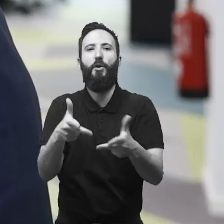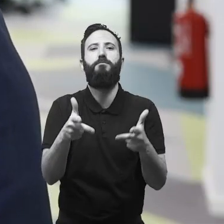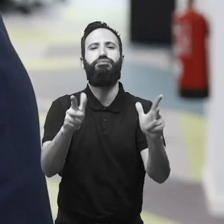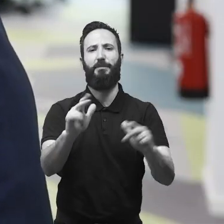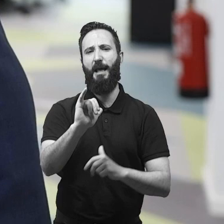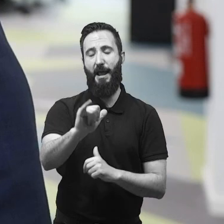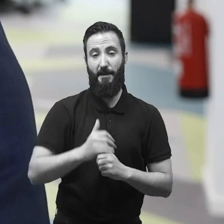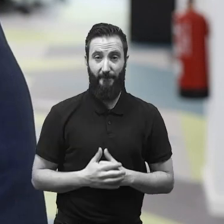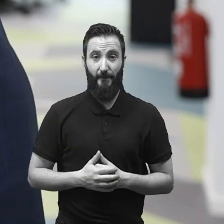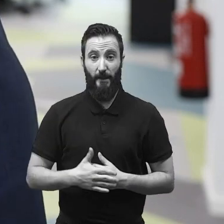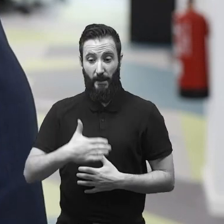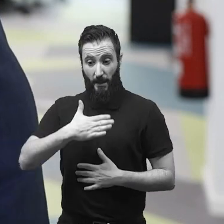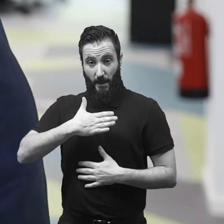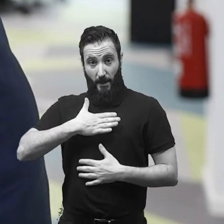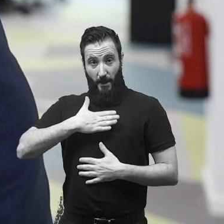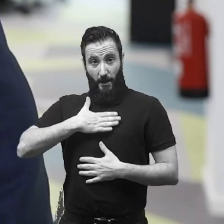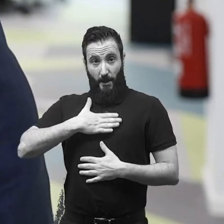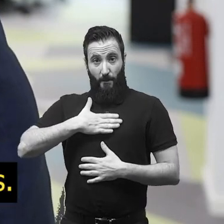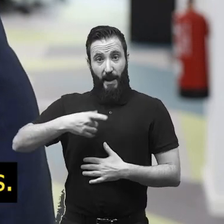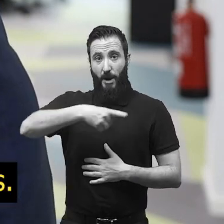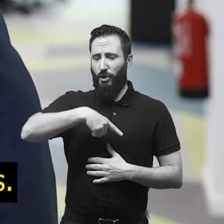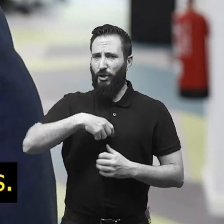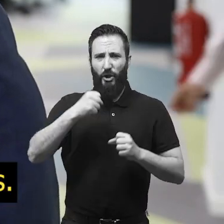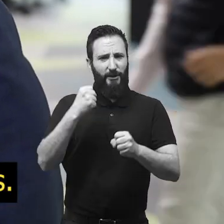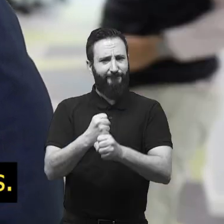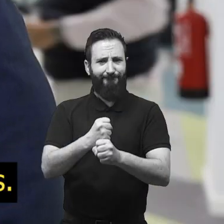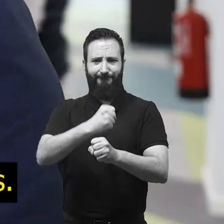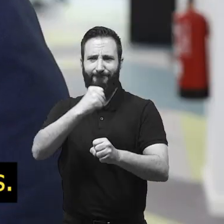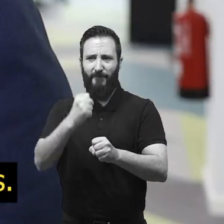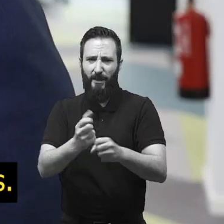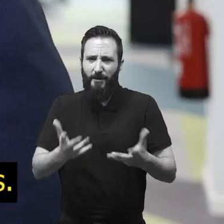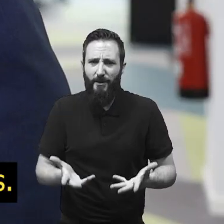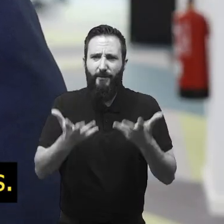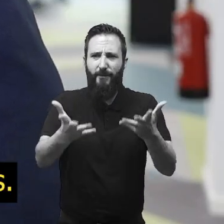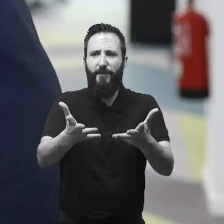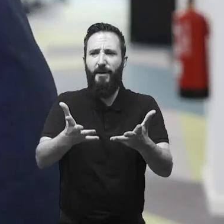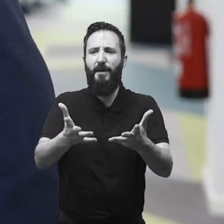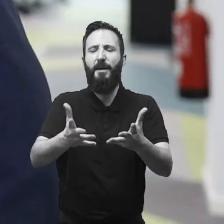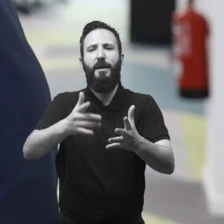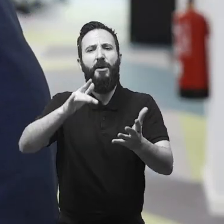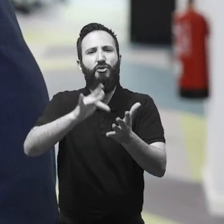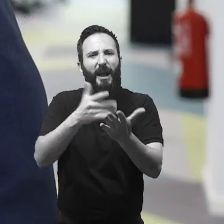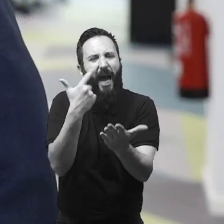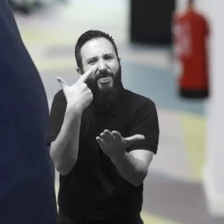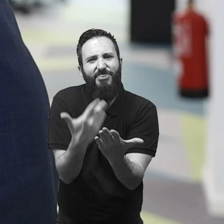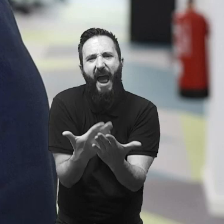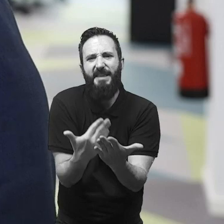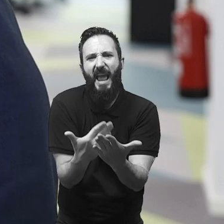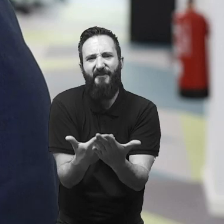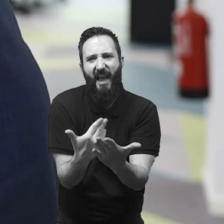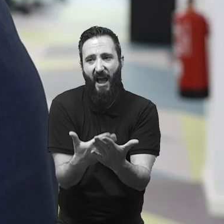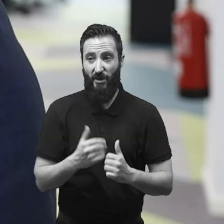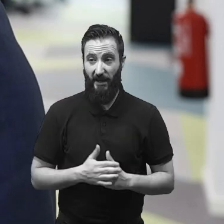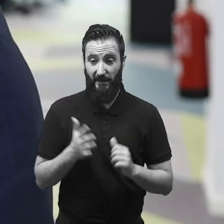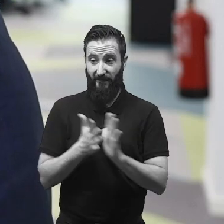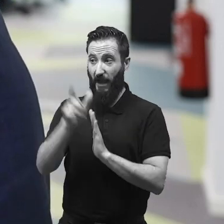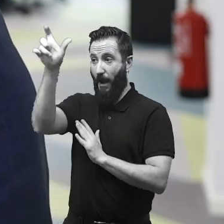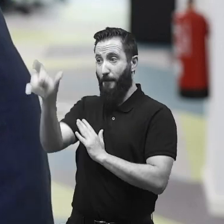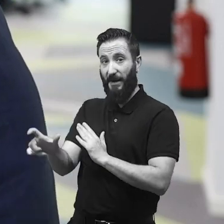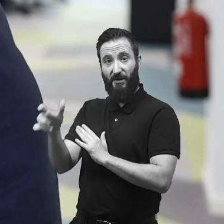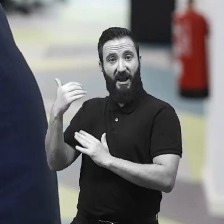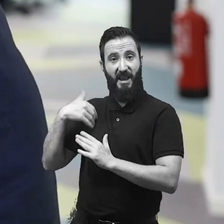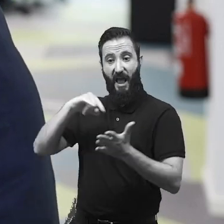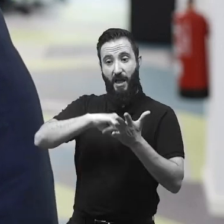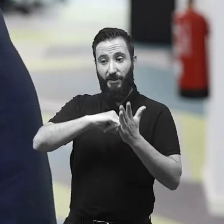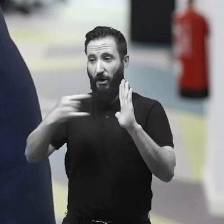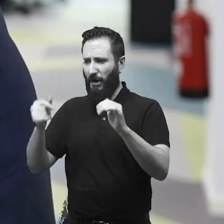que continuemos empujando en todo lo que tiene que ver con microcertificaciones, es decir, cuando una persona se certifica en cualquier tecnología, ya